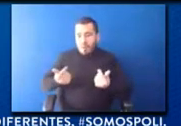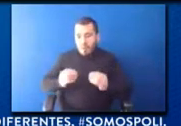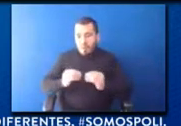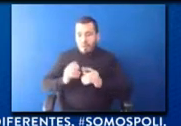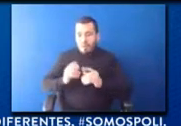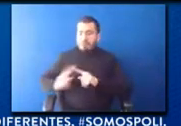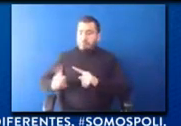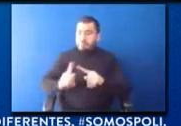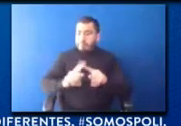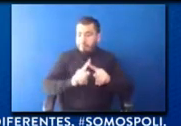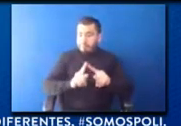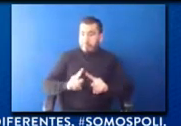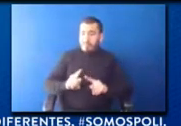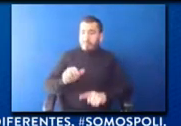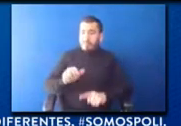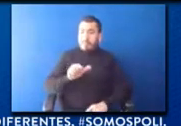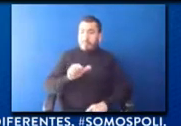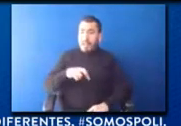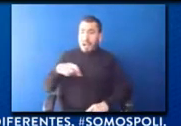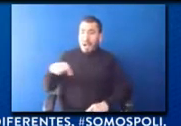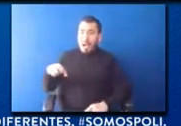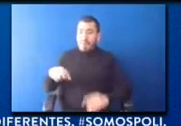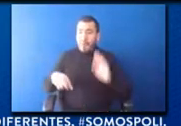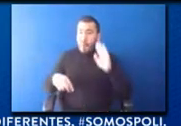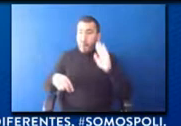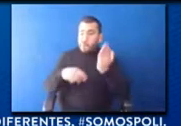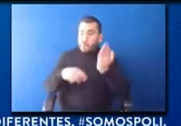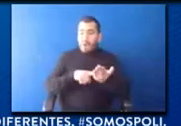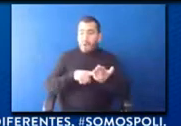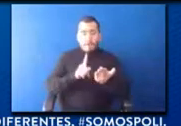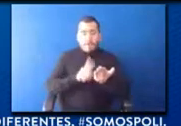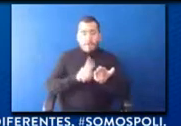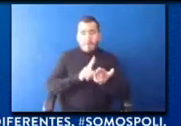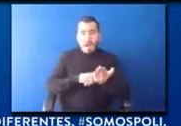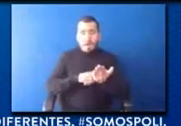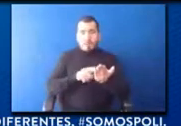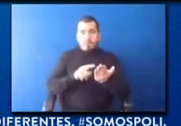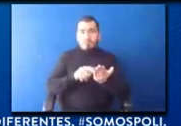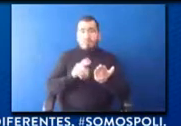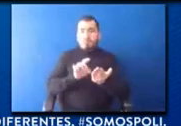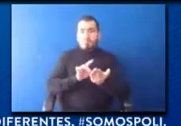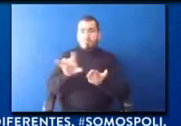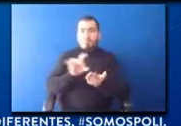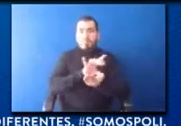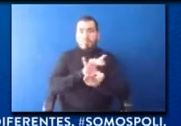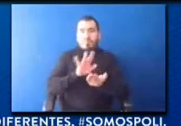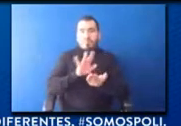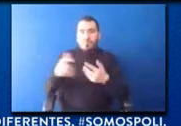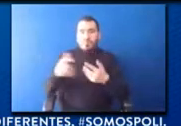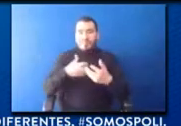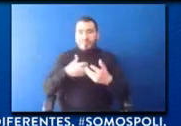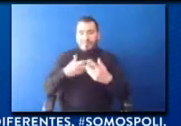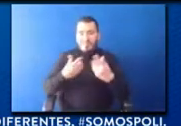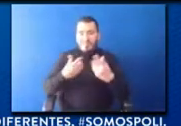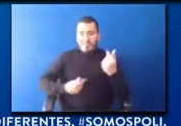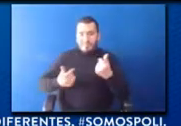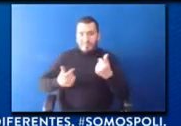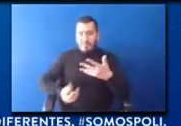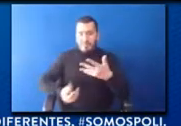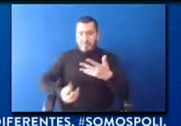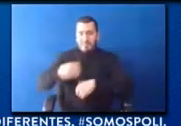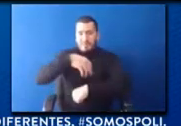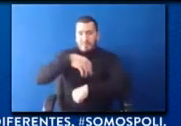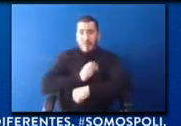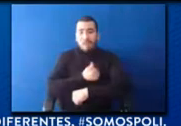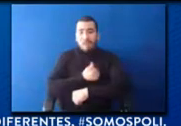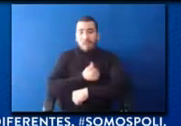aplicaciones, solamente con dos botones en un teléfono celular. Todo eso está próximo a ser lanzado en nuestros mercados financieros. Necesitamos empoderarnos, necesitamos conocer